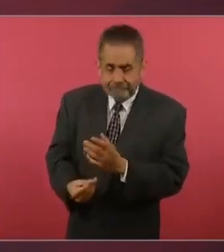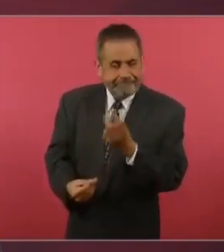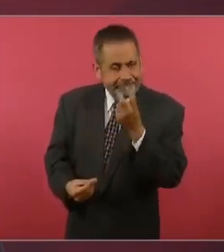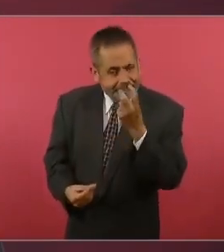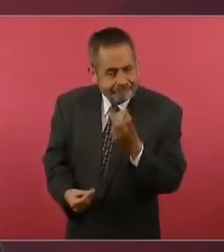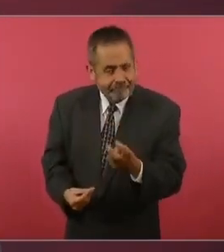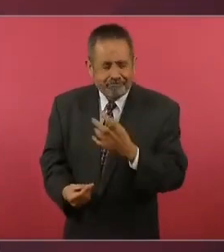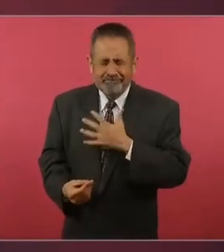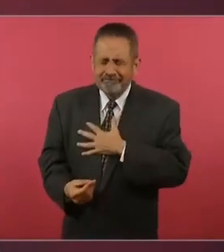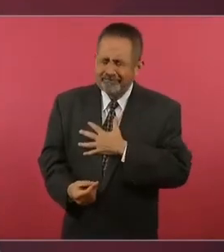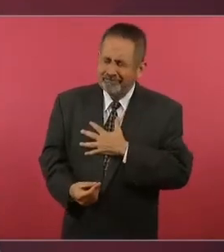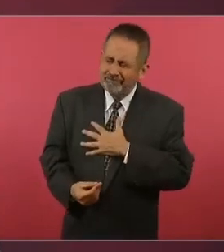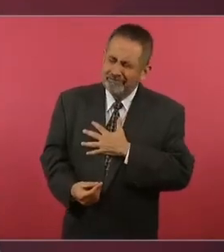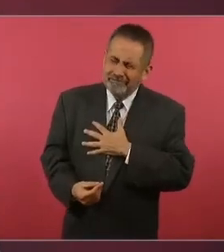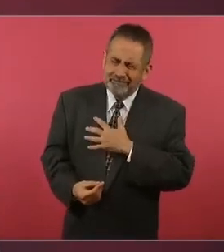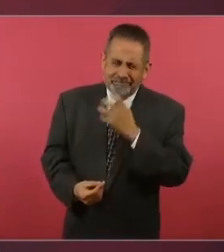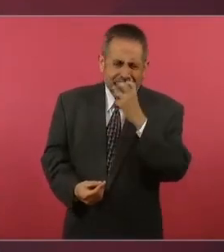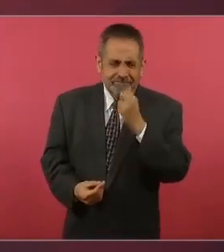duele.